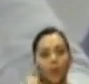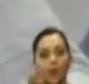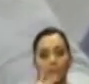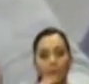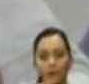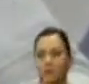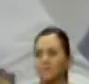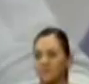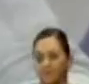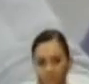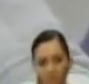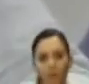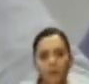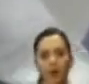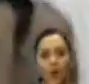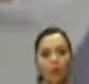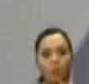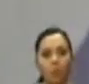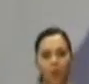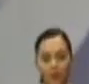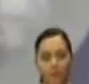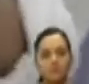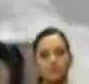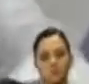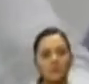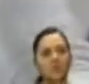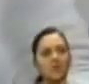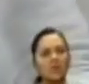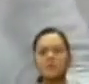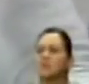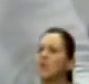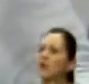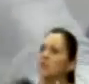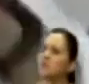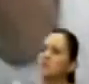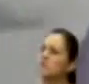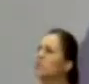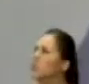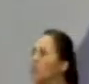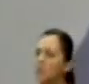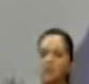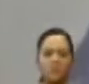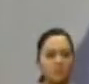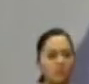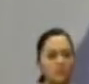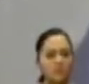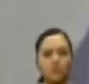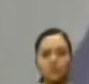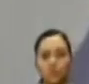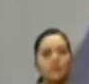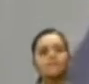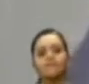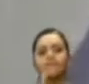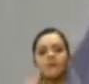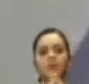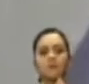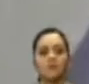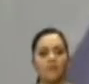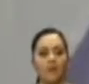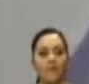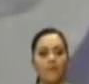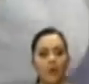la opulenta mansión de los Isaías, donde tenían como 12 carros de colección, no sé si se acuerdan, ¿no? Y tenían, no sé cuántas hectáreas serán, pero